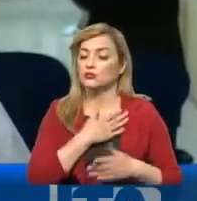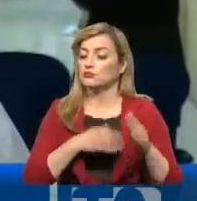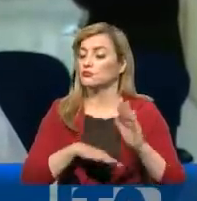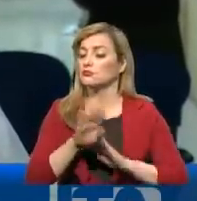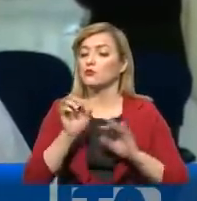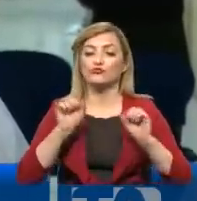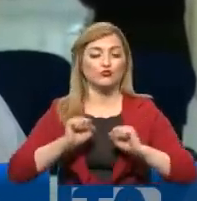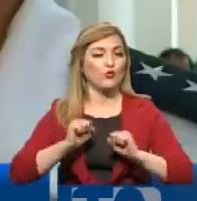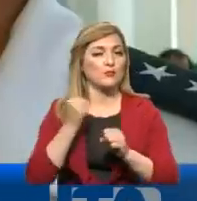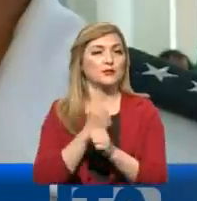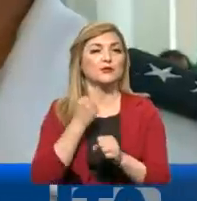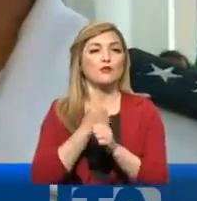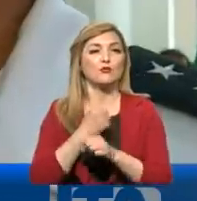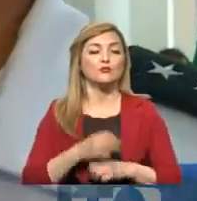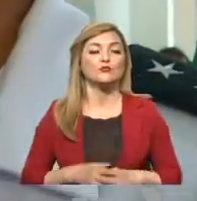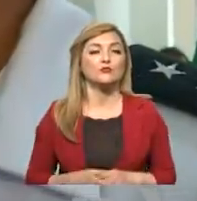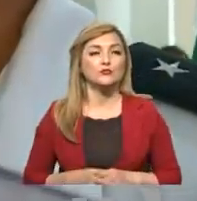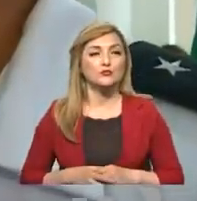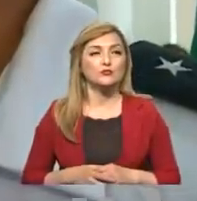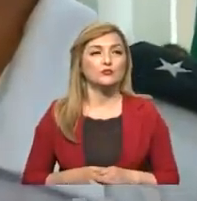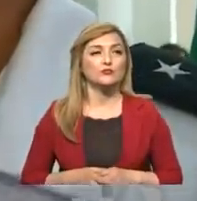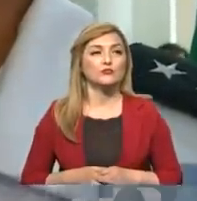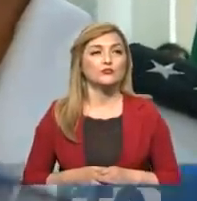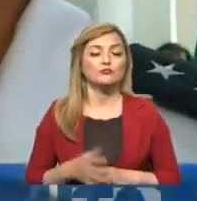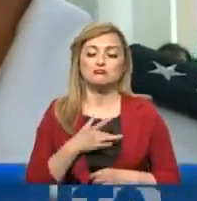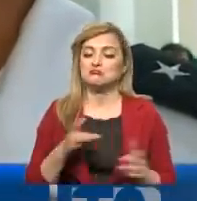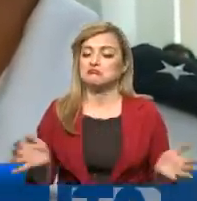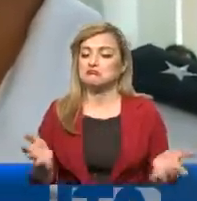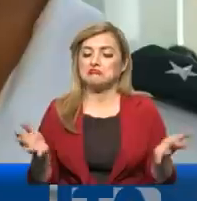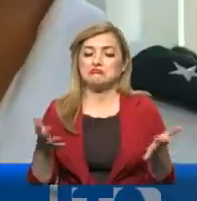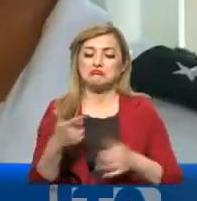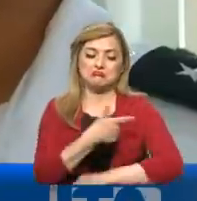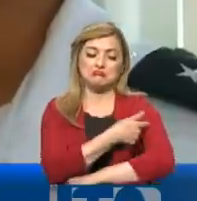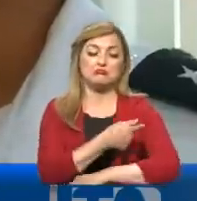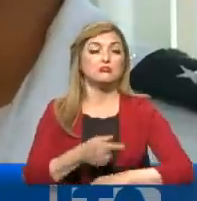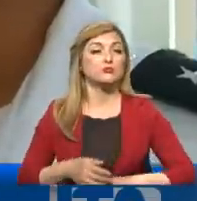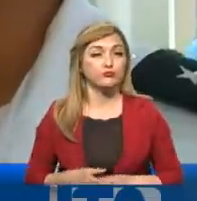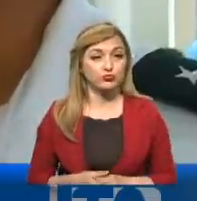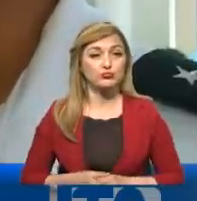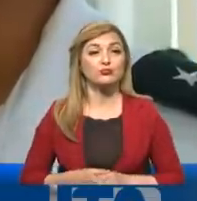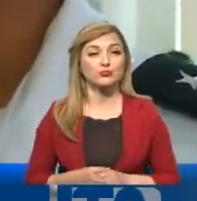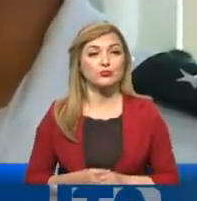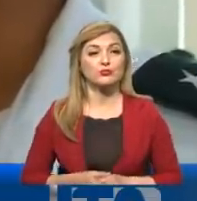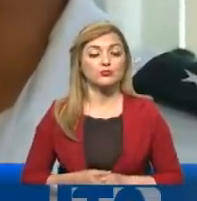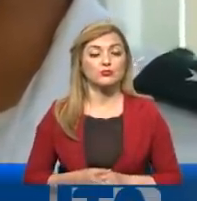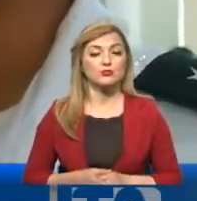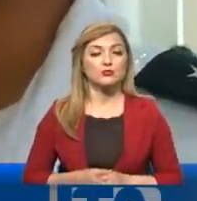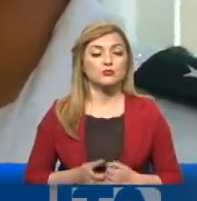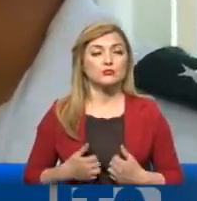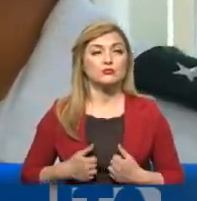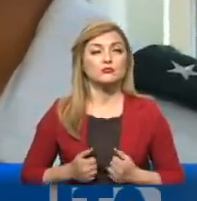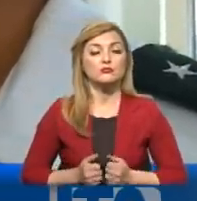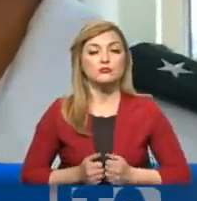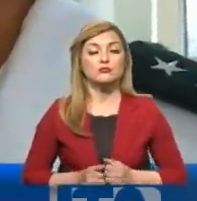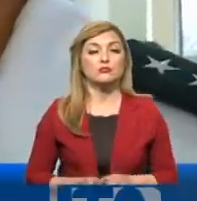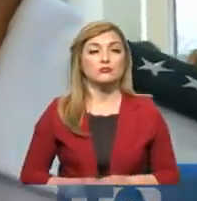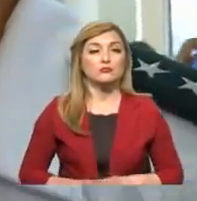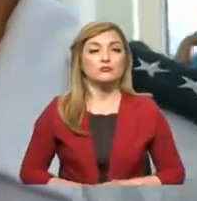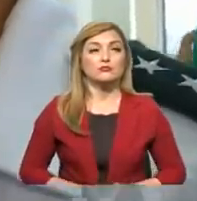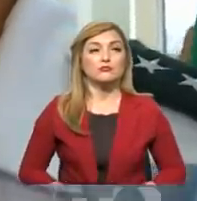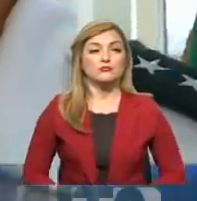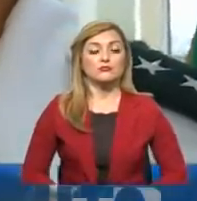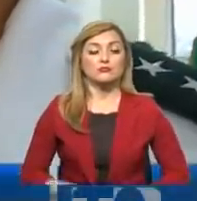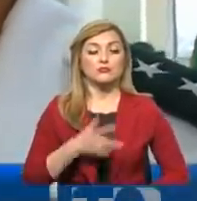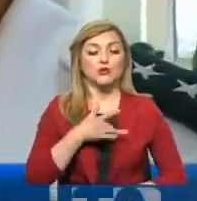para poder hacer mi trabajo. Pienso que esa es la mayor motivación para recibir la vacuna, el saber que es la forma más efectiva de tanto yo